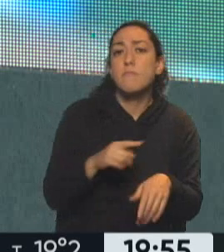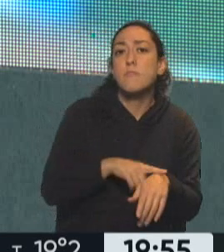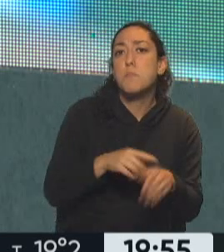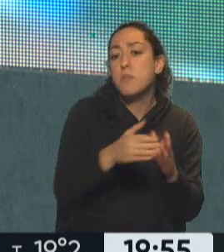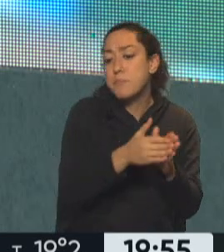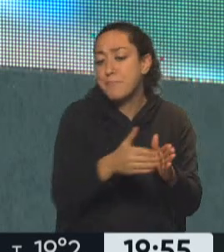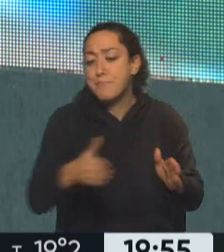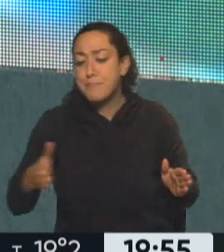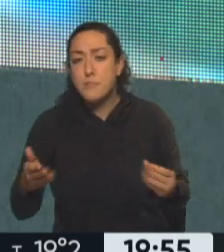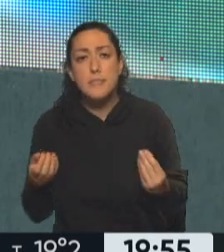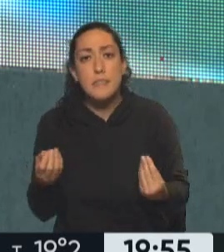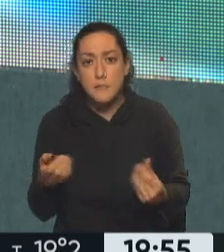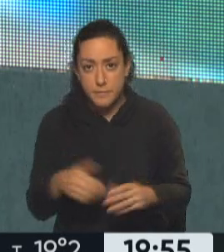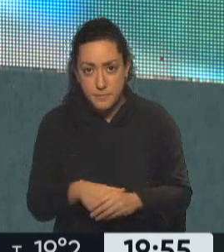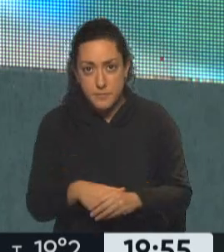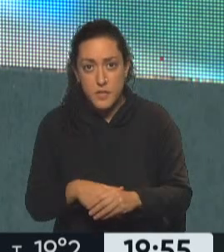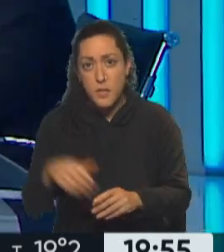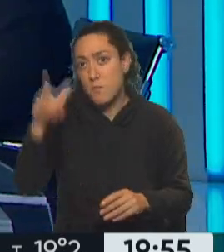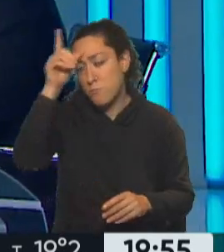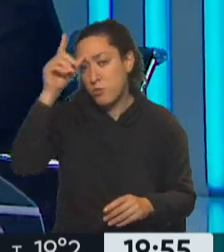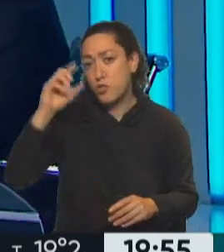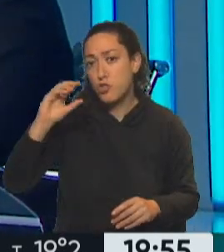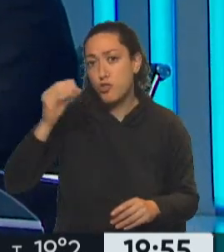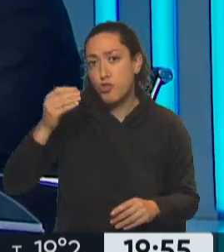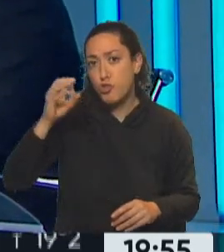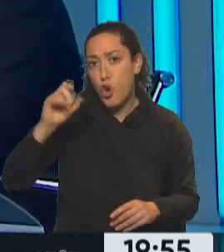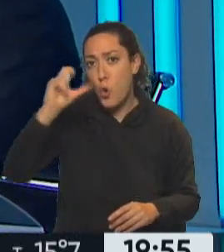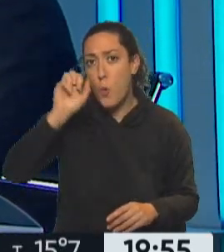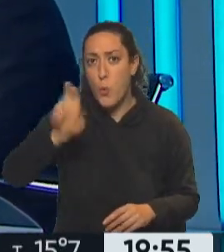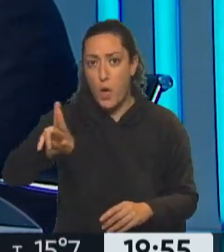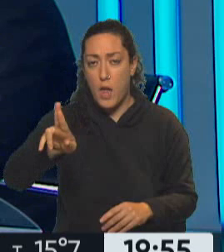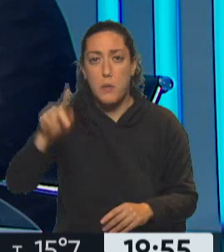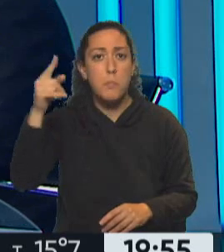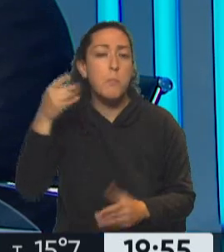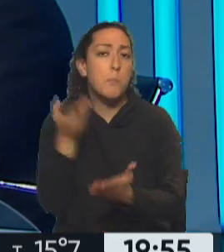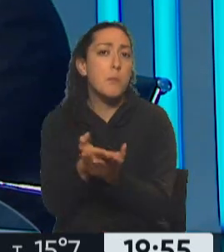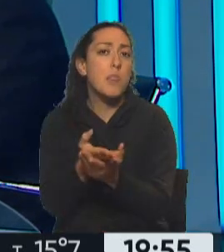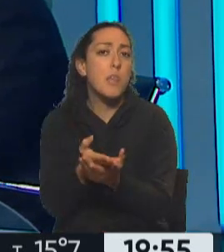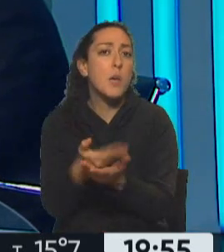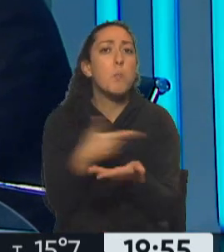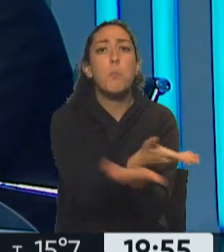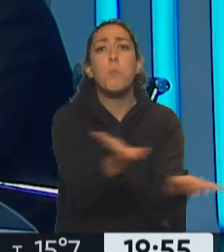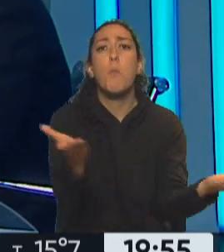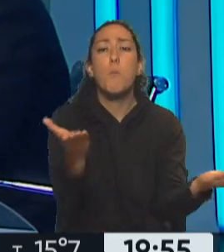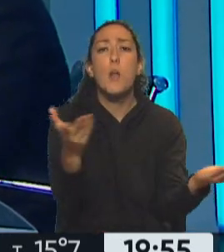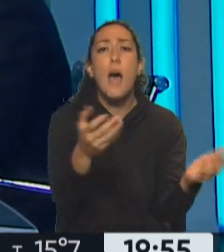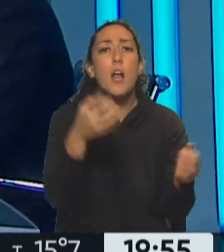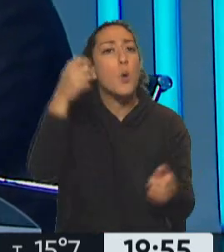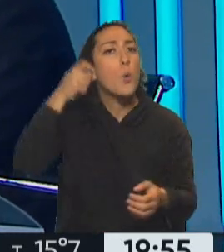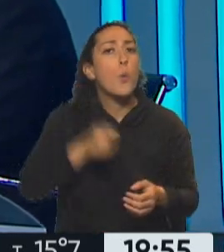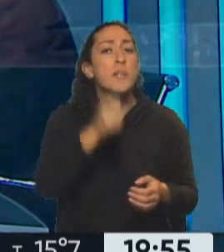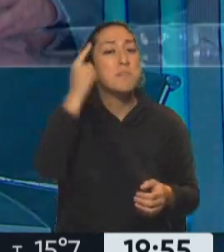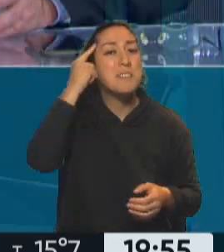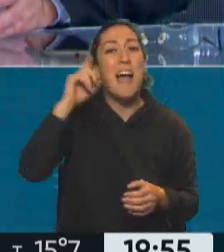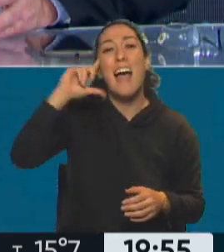¿En el mientras tanto qué? Chocobar había pedido ser juzgado por un jurado popular, convencido de que ahí iba a ser